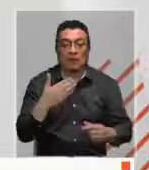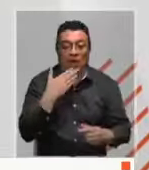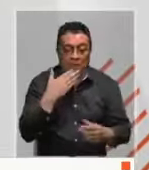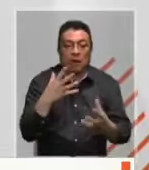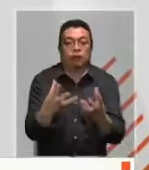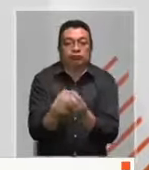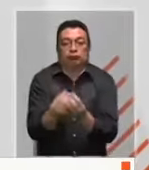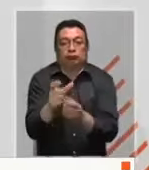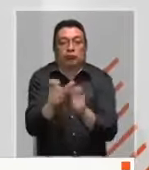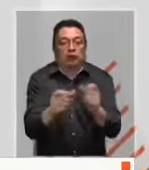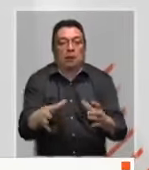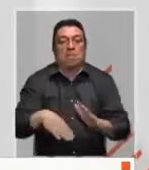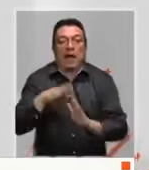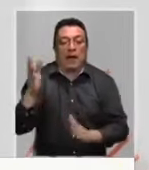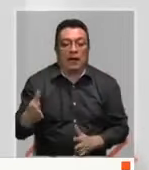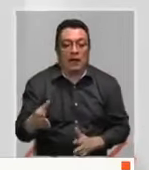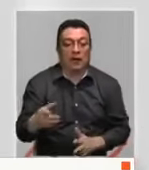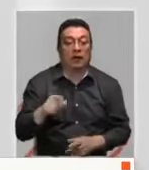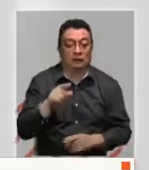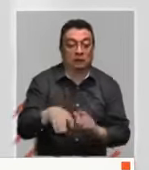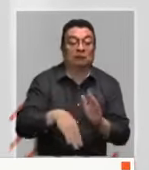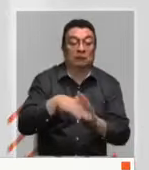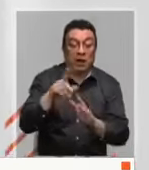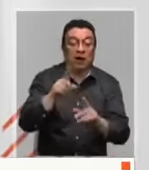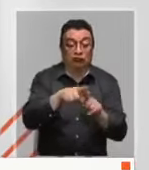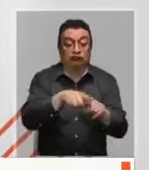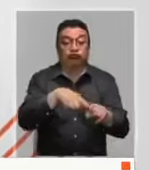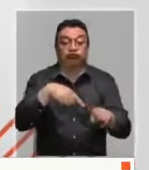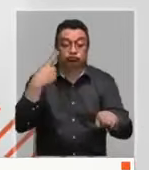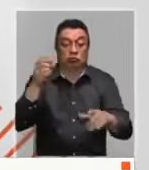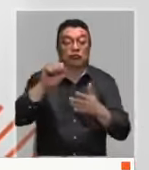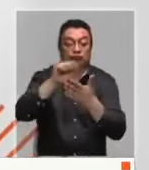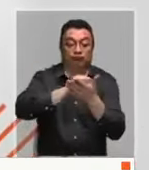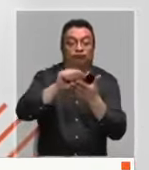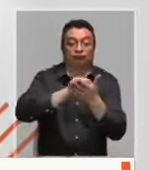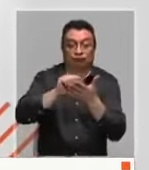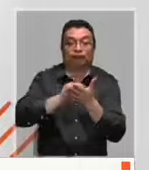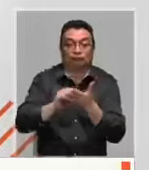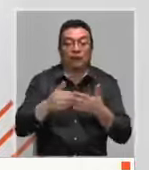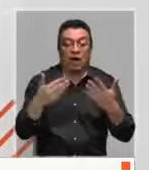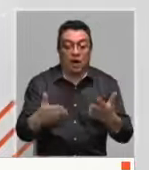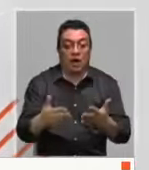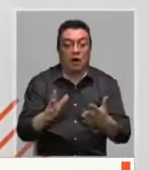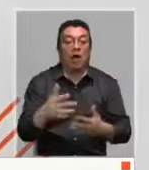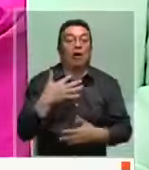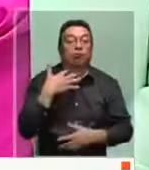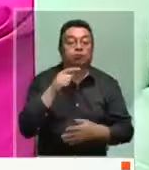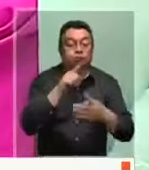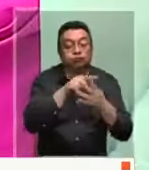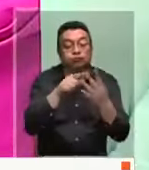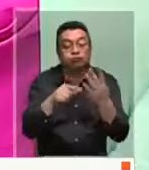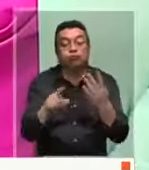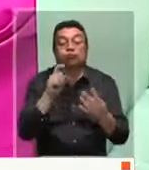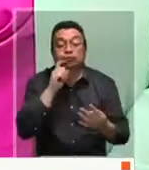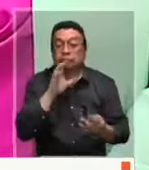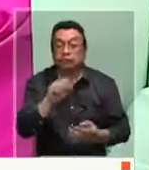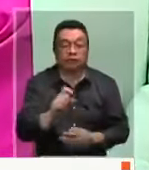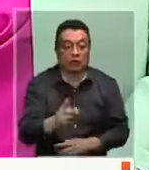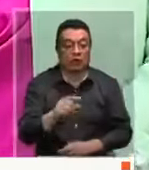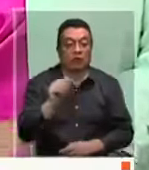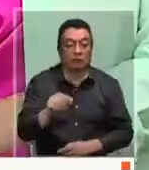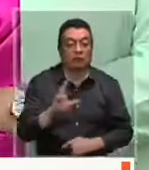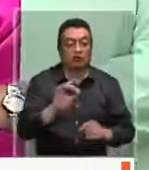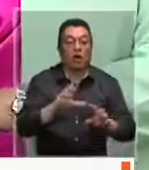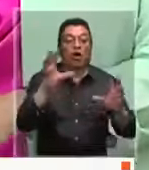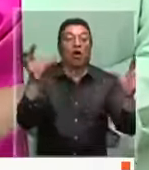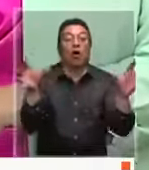la ciudad. Uno de los grafitis más extensos en el metro, que ya es removido, pero del que aún poco se sabe de sus autores. No sería consigna, solo sería